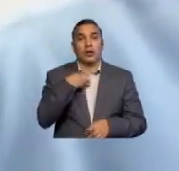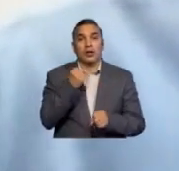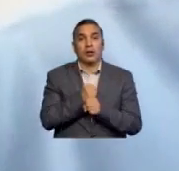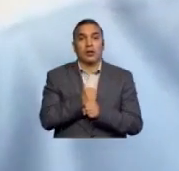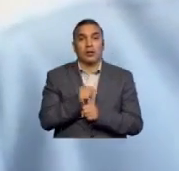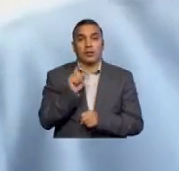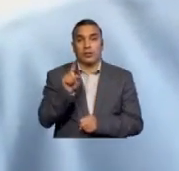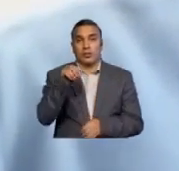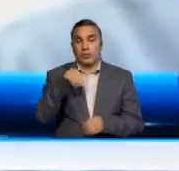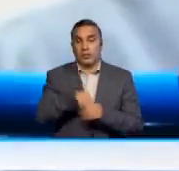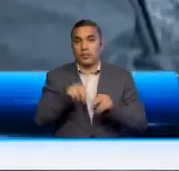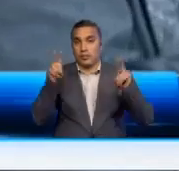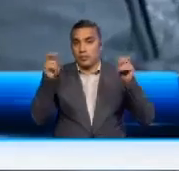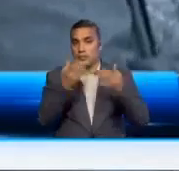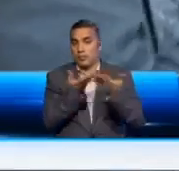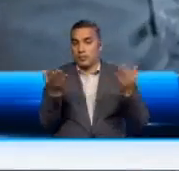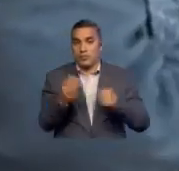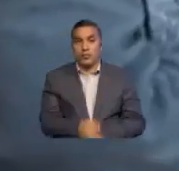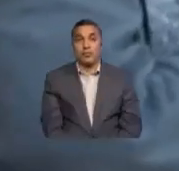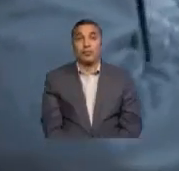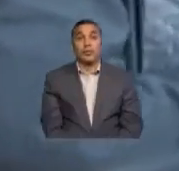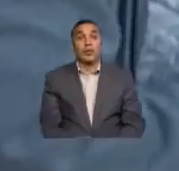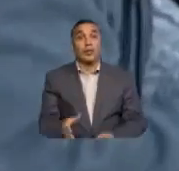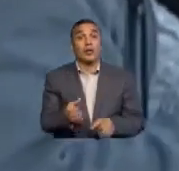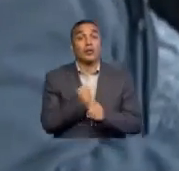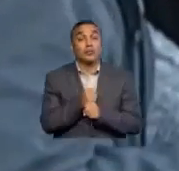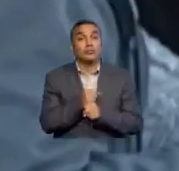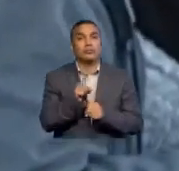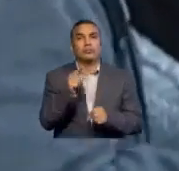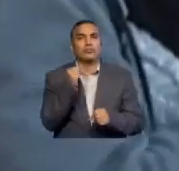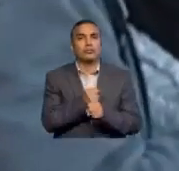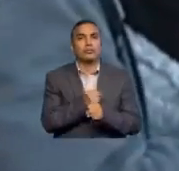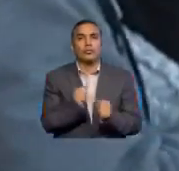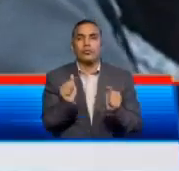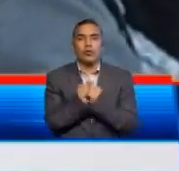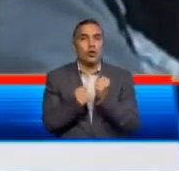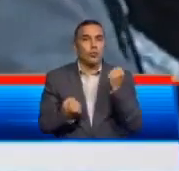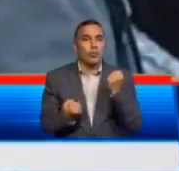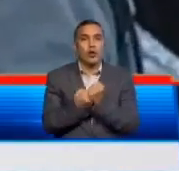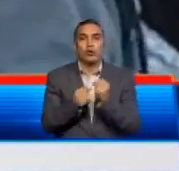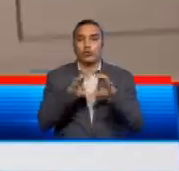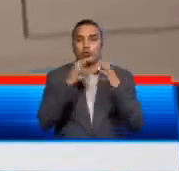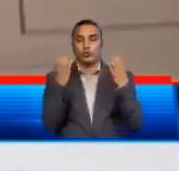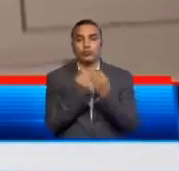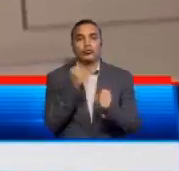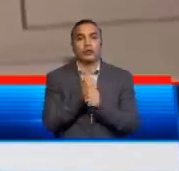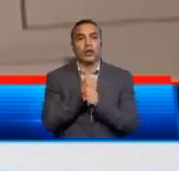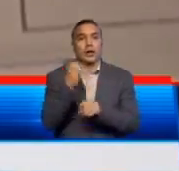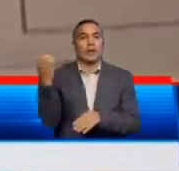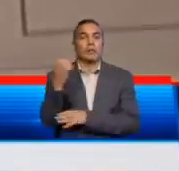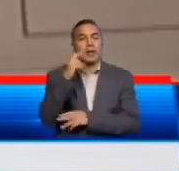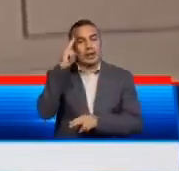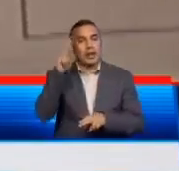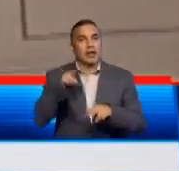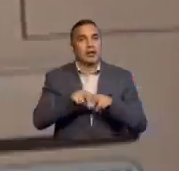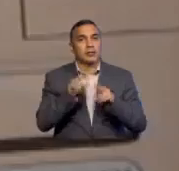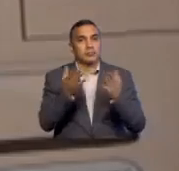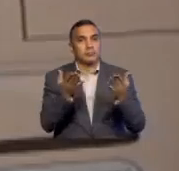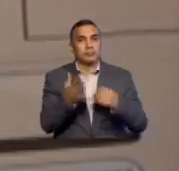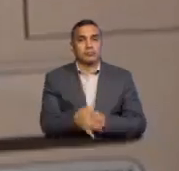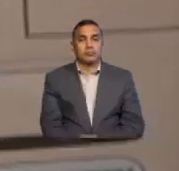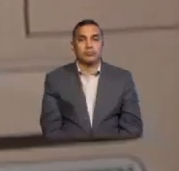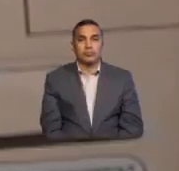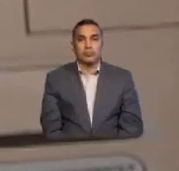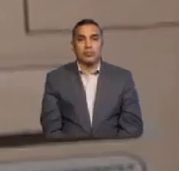trabajando en estos campos. Las medidas de bioseguridad se trabajan con el apoyo del Comité de Operaciones de Emergencia Nacional. Karen